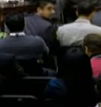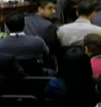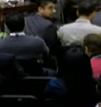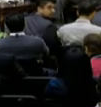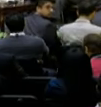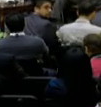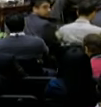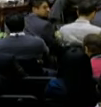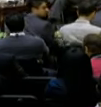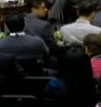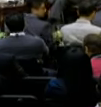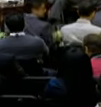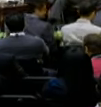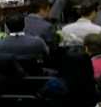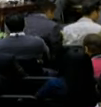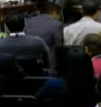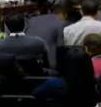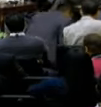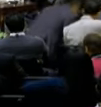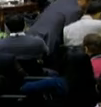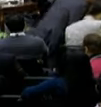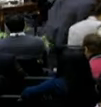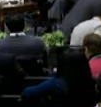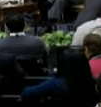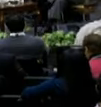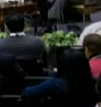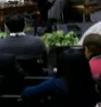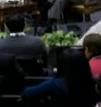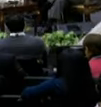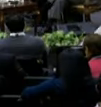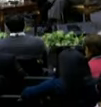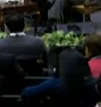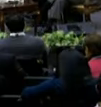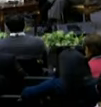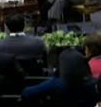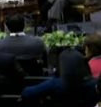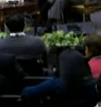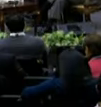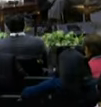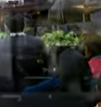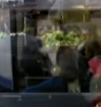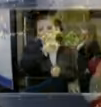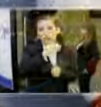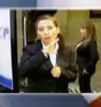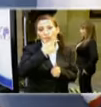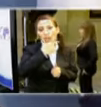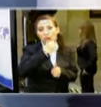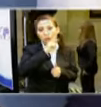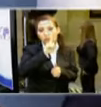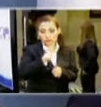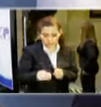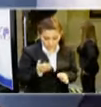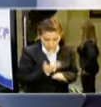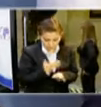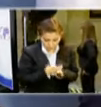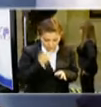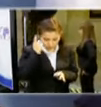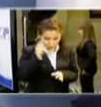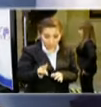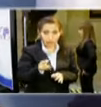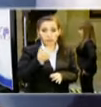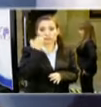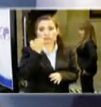Cierra para esta primera ronda de intervenciones don Carlos Camacho Gaos. Actualmente es el director de la